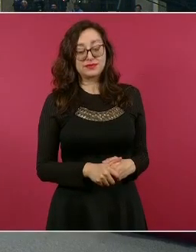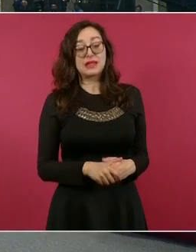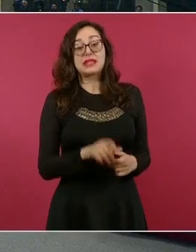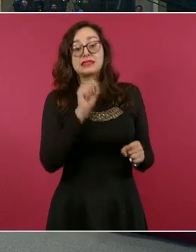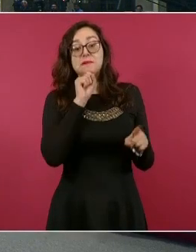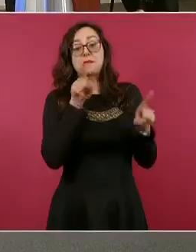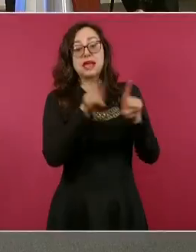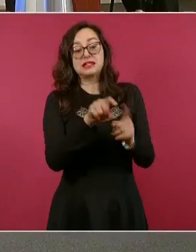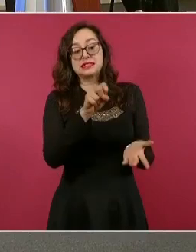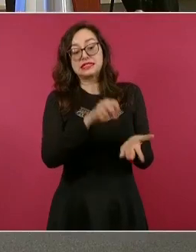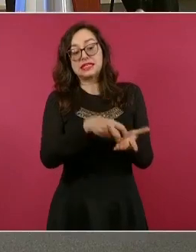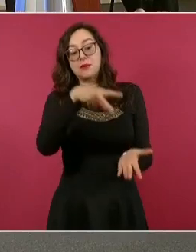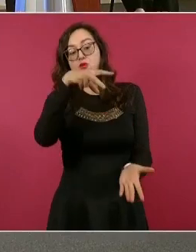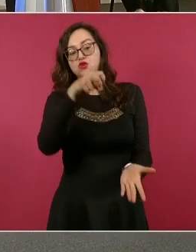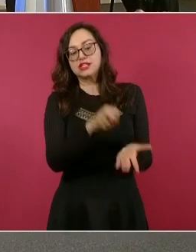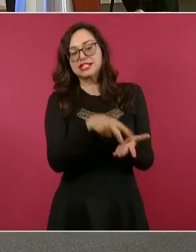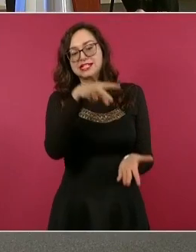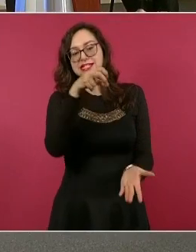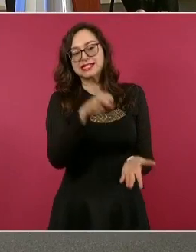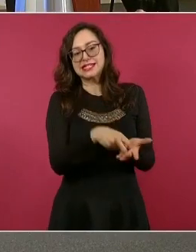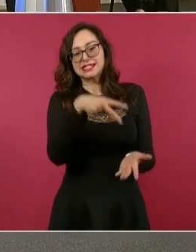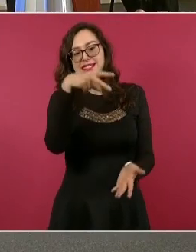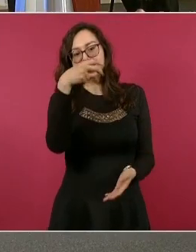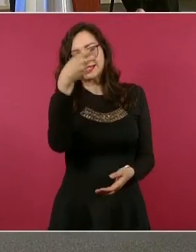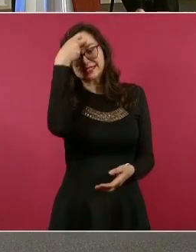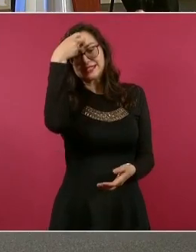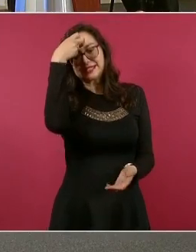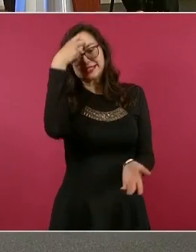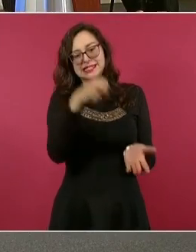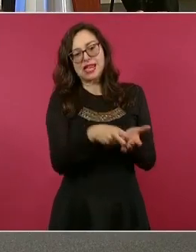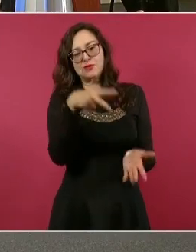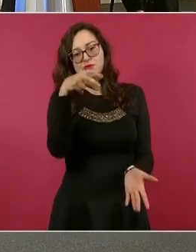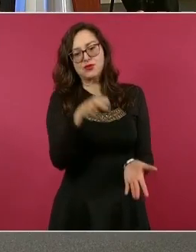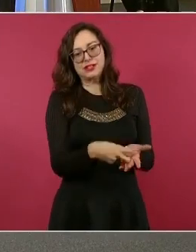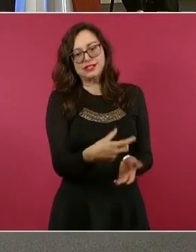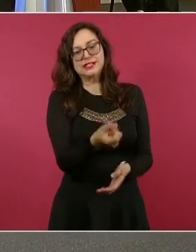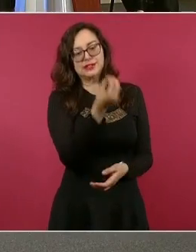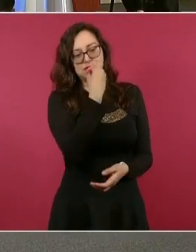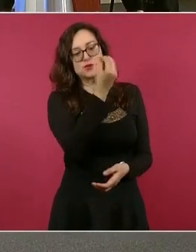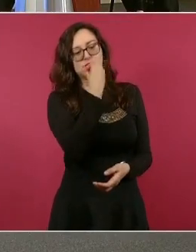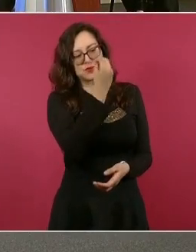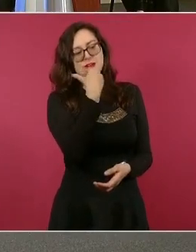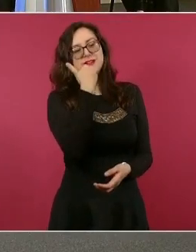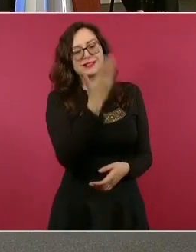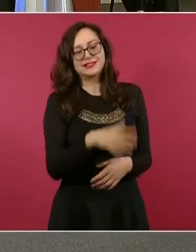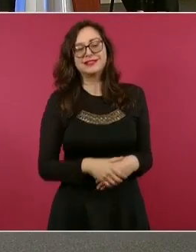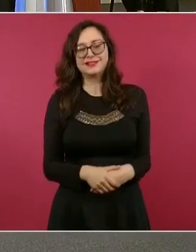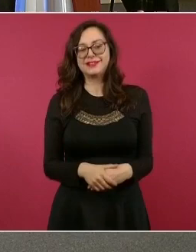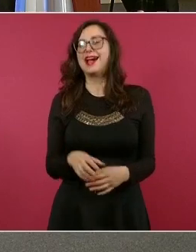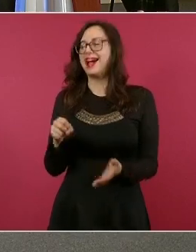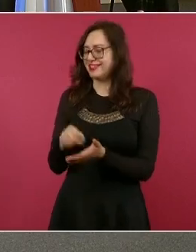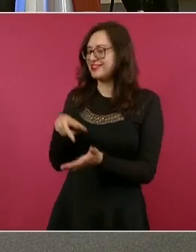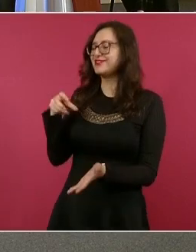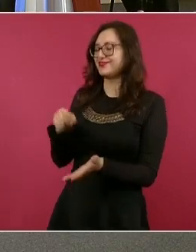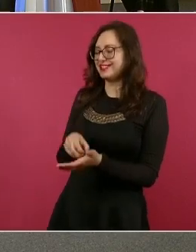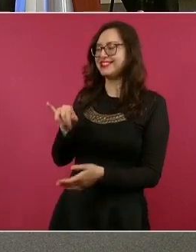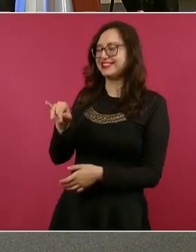grillos de chapulines. Chapulines, así es, chapulines.